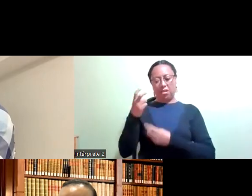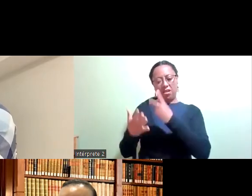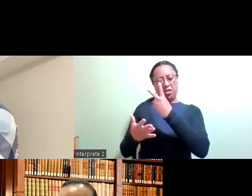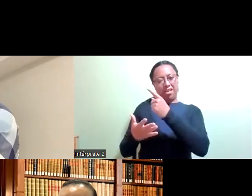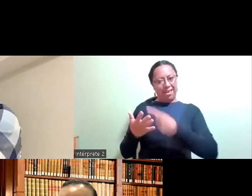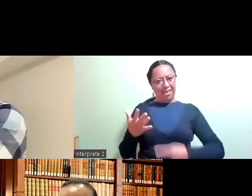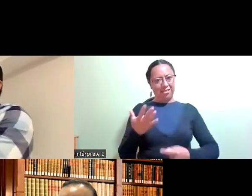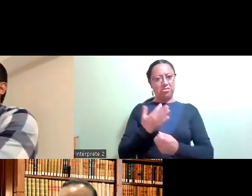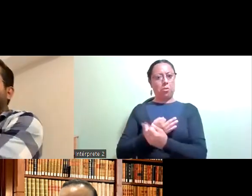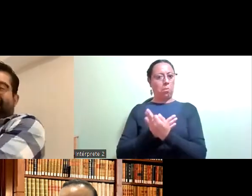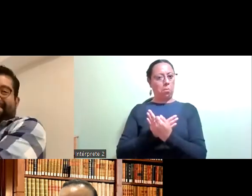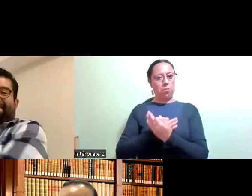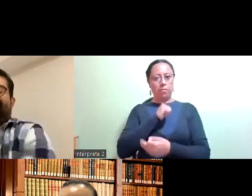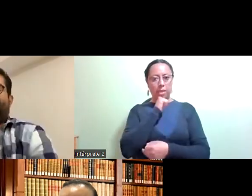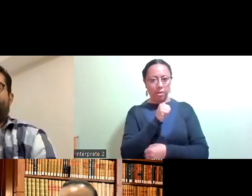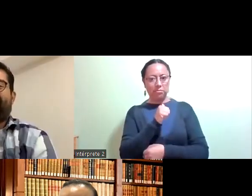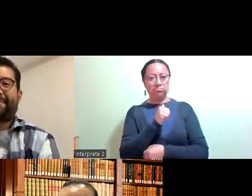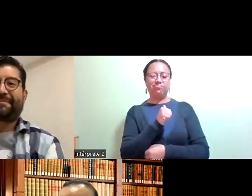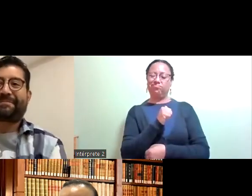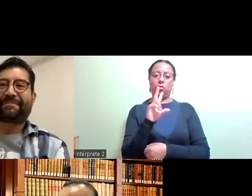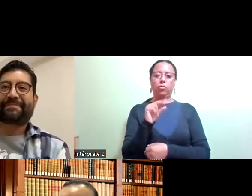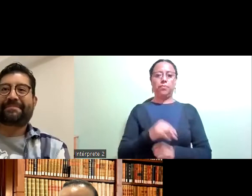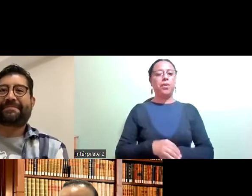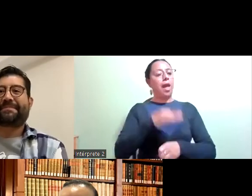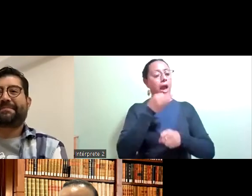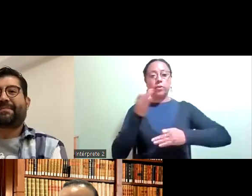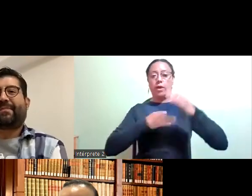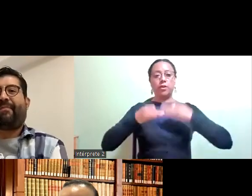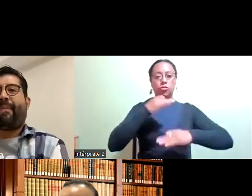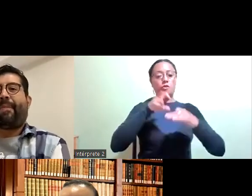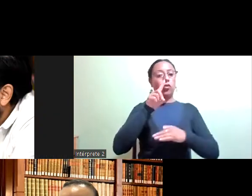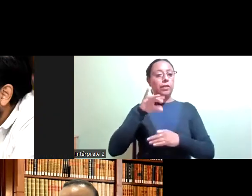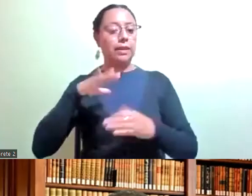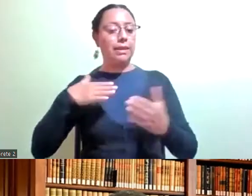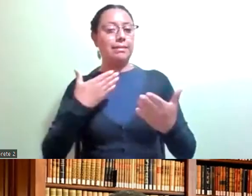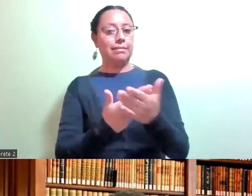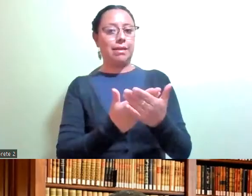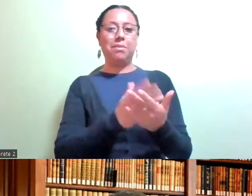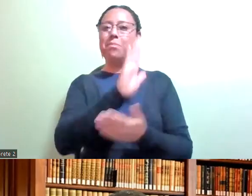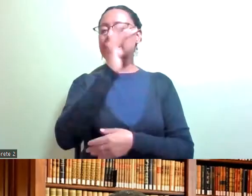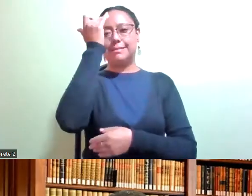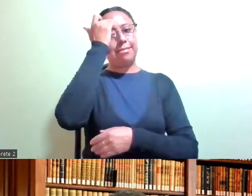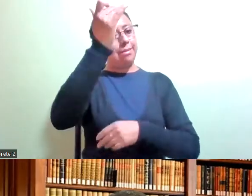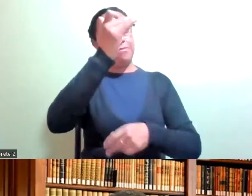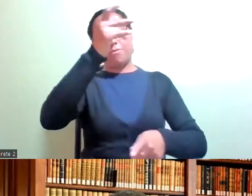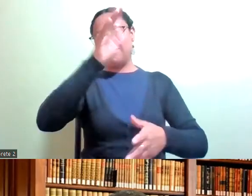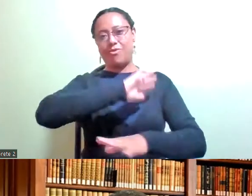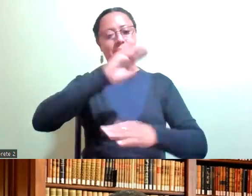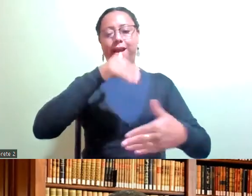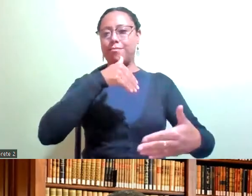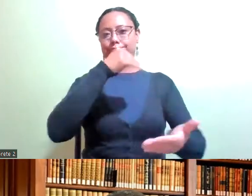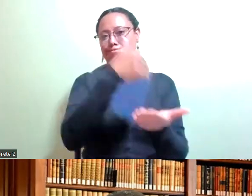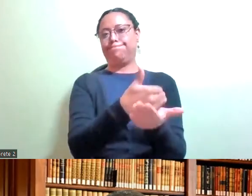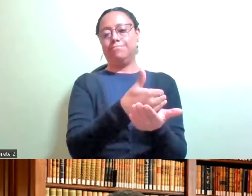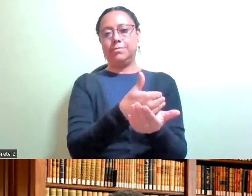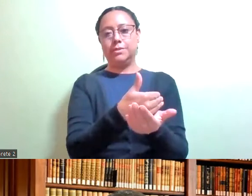Rubio, todo lo que se está dictaminando está fuera de tiempo y y no puede ser lo que nos queda